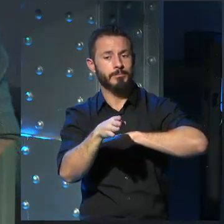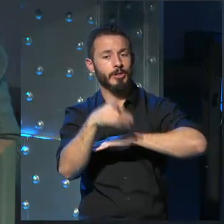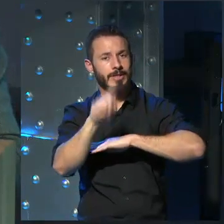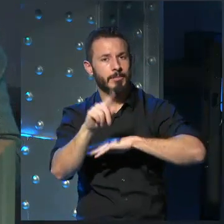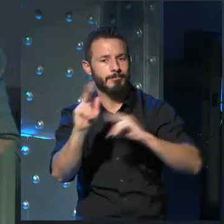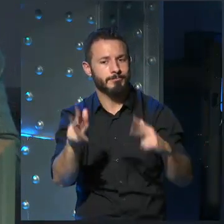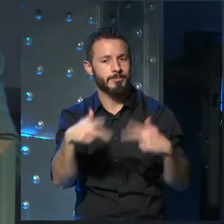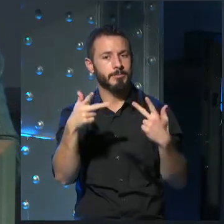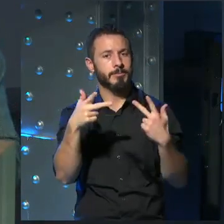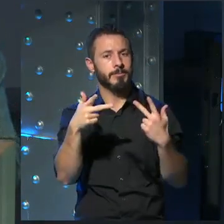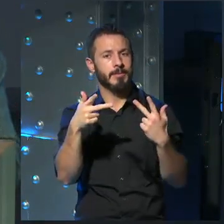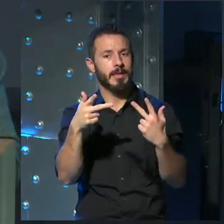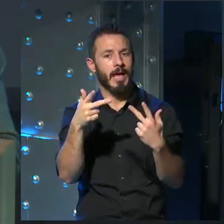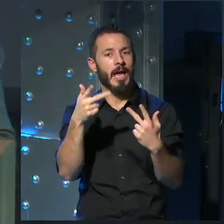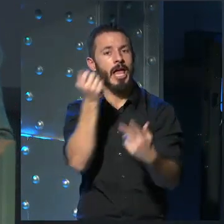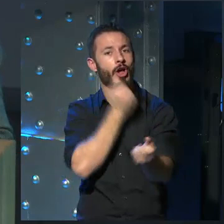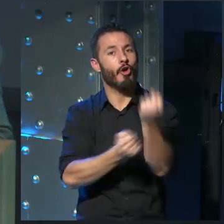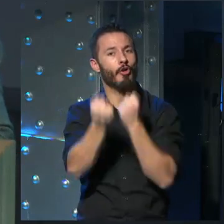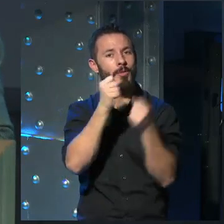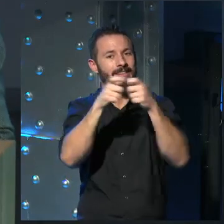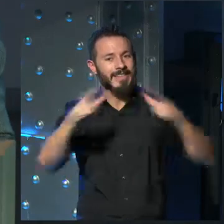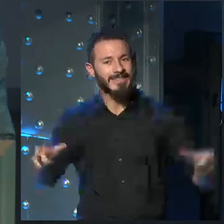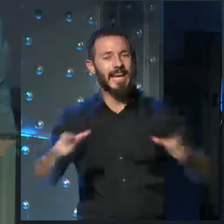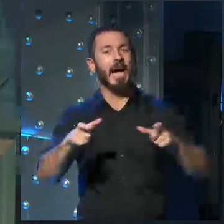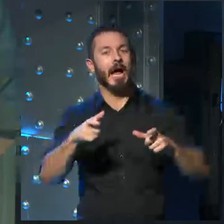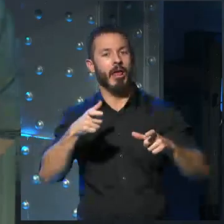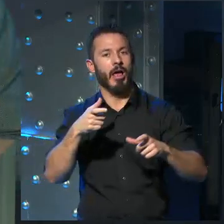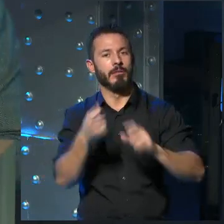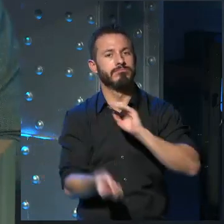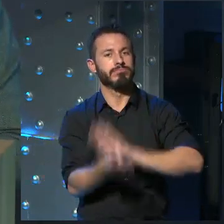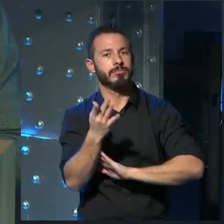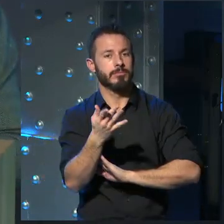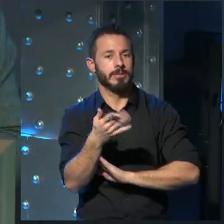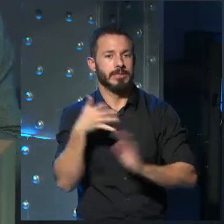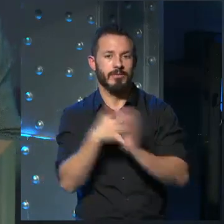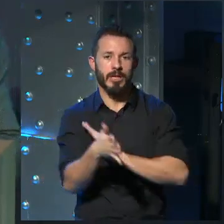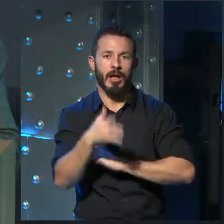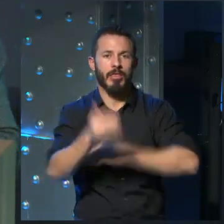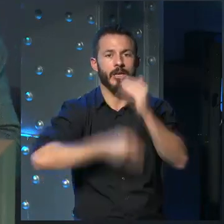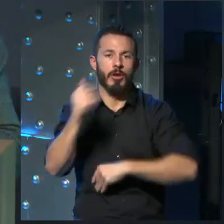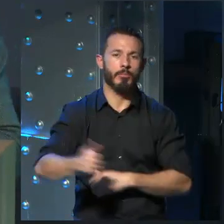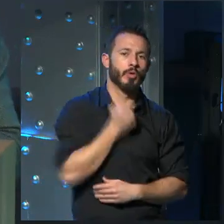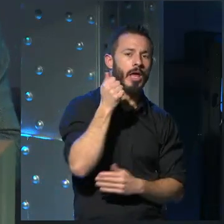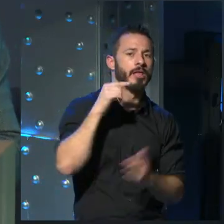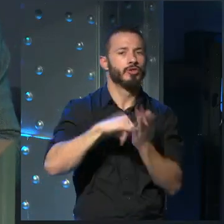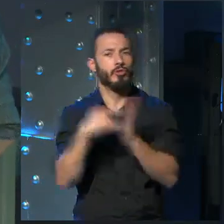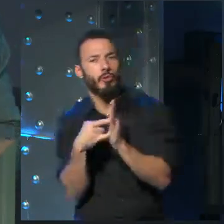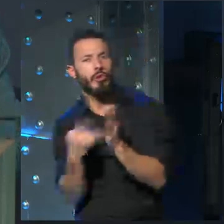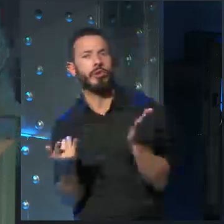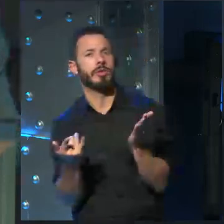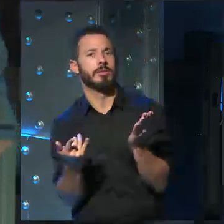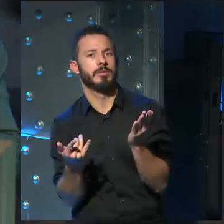mismo tiempo generar economías de escala, que estemos desarrollando oportunidades, soluciones que se